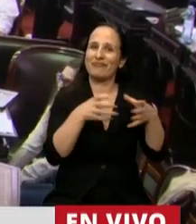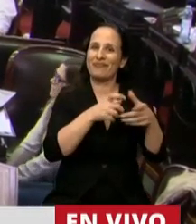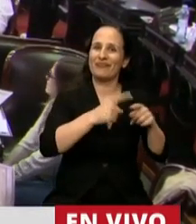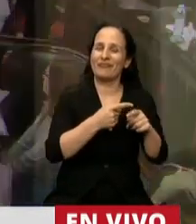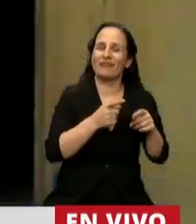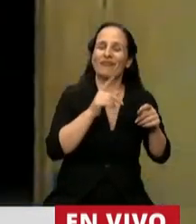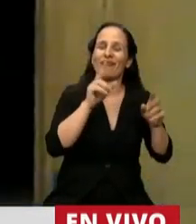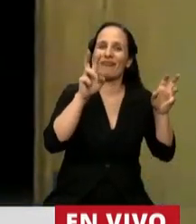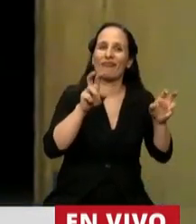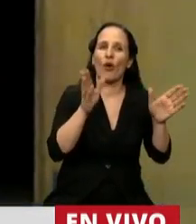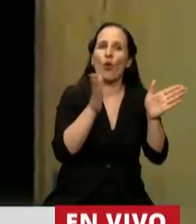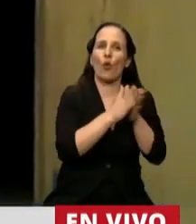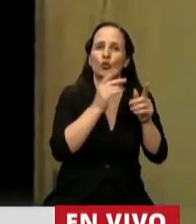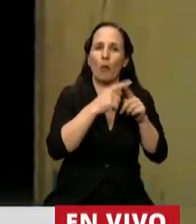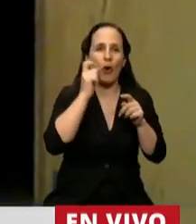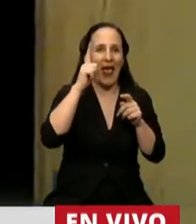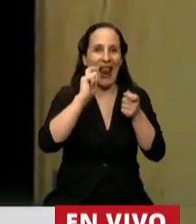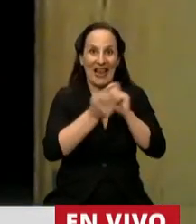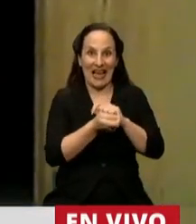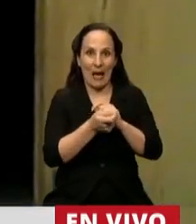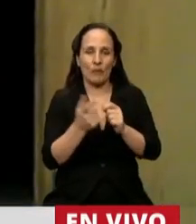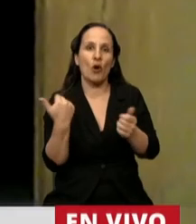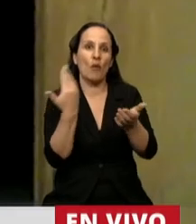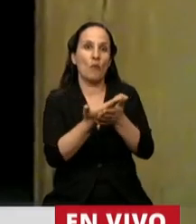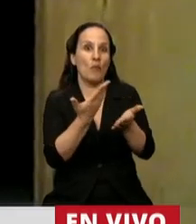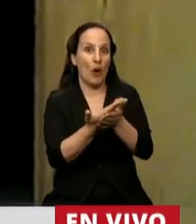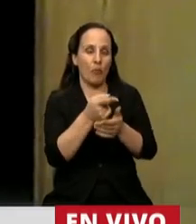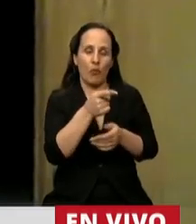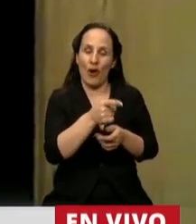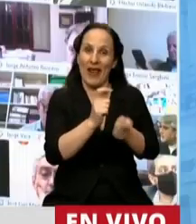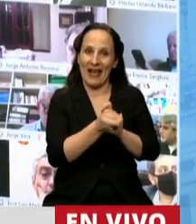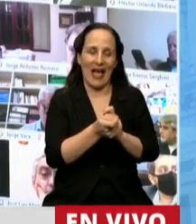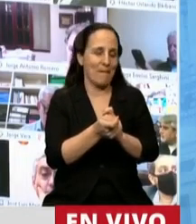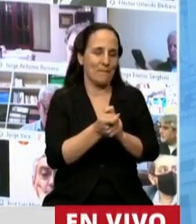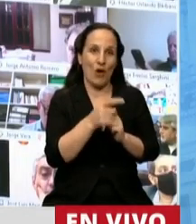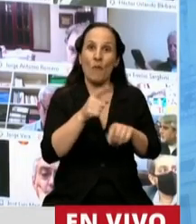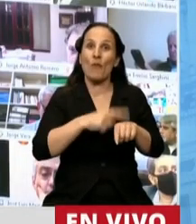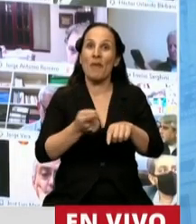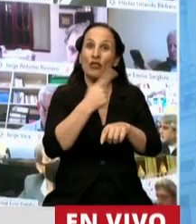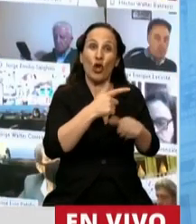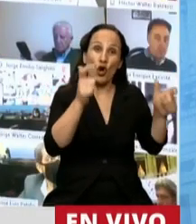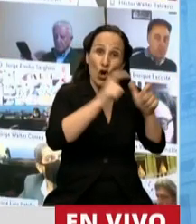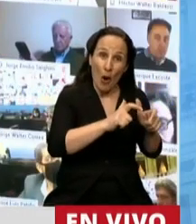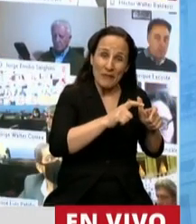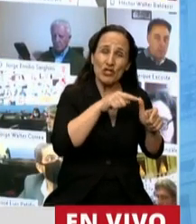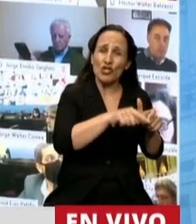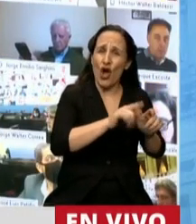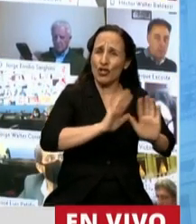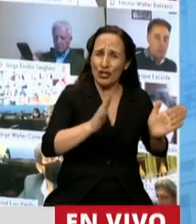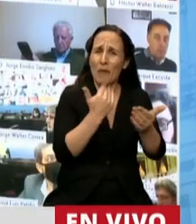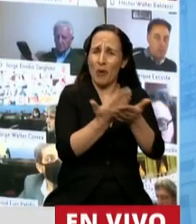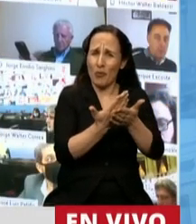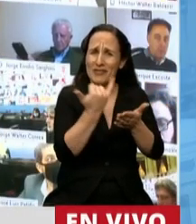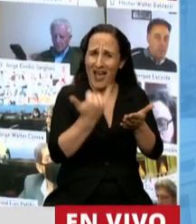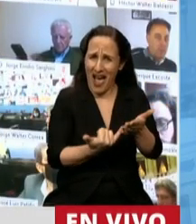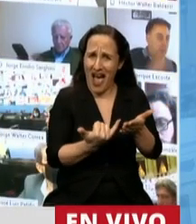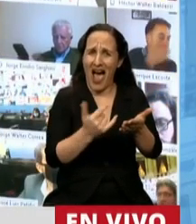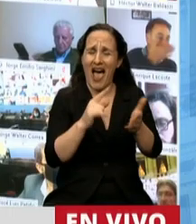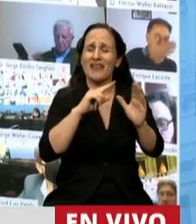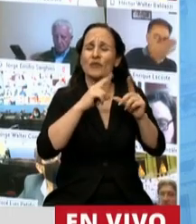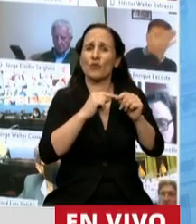Cambio no va a aceptar este cambio de dictamen propuesto con posterioridad al despacho de comisión que figura en esta propuesta del oficialismo